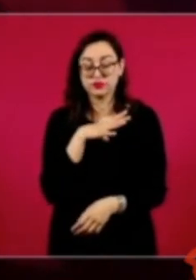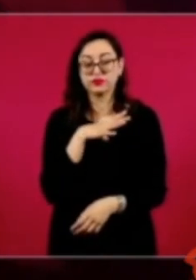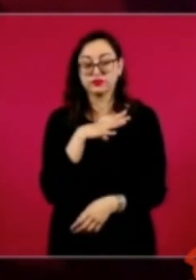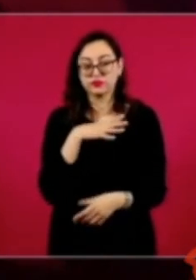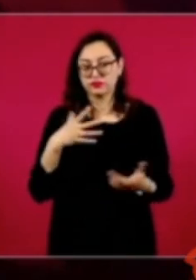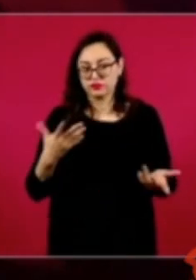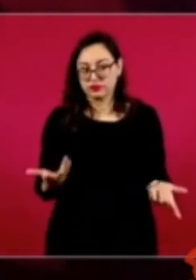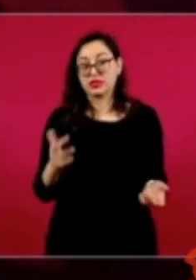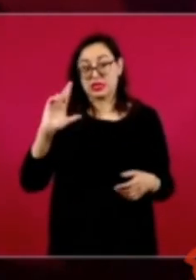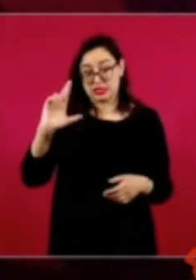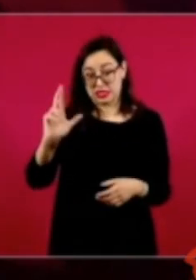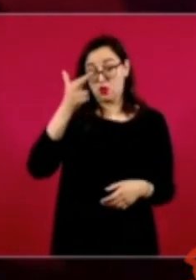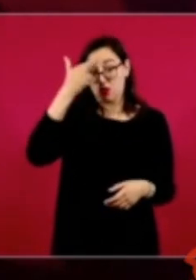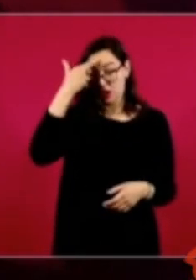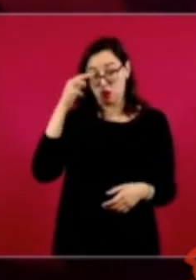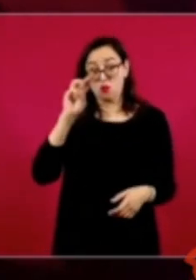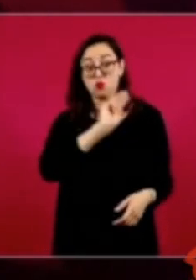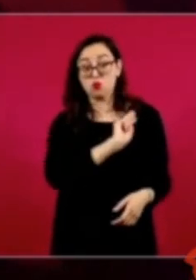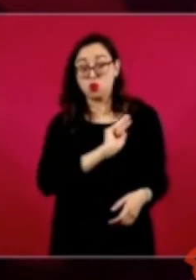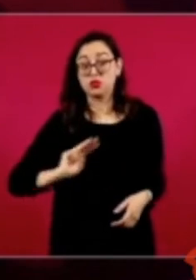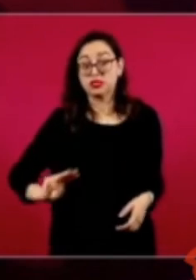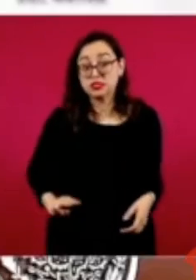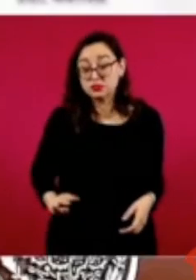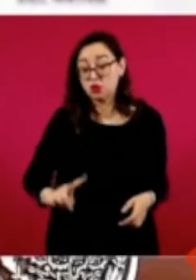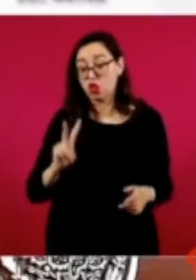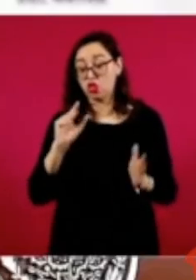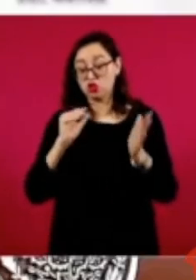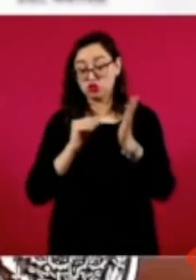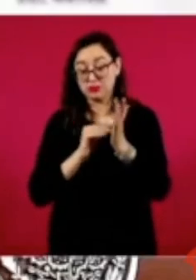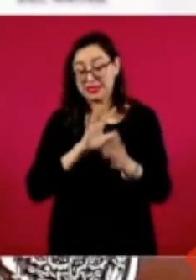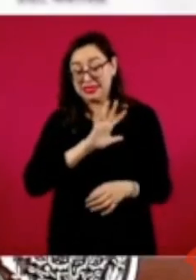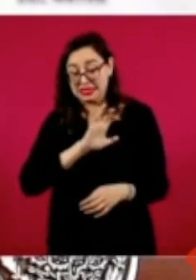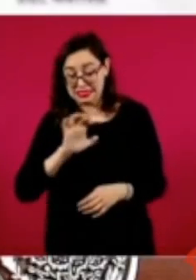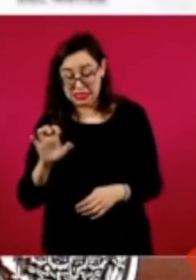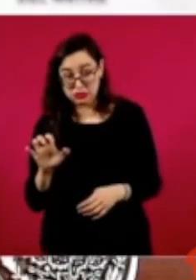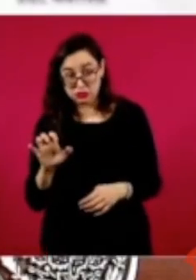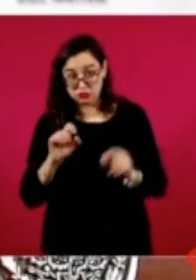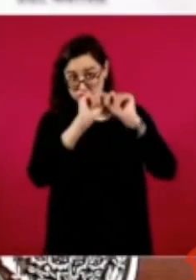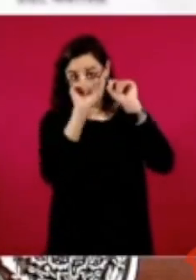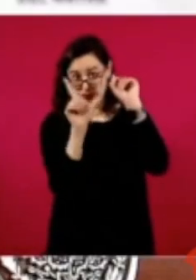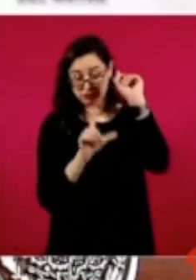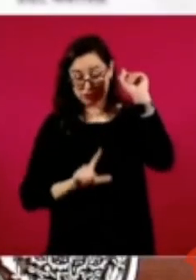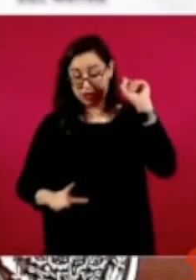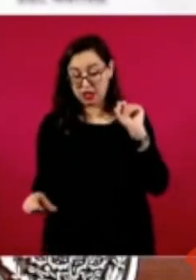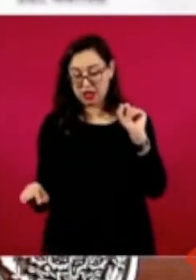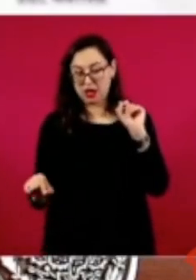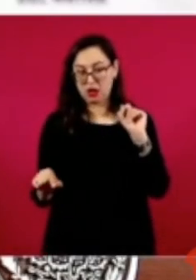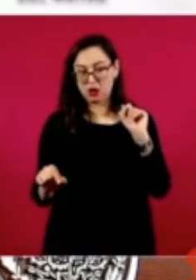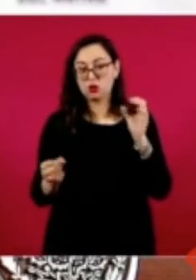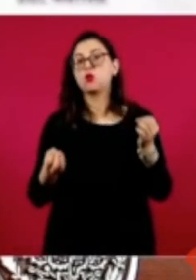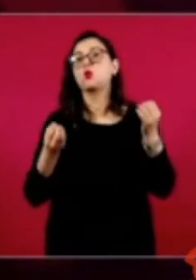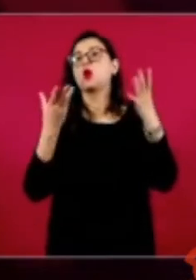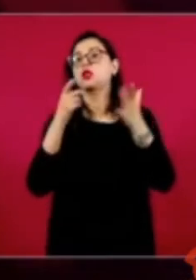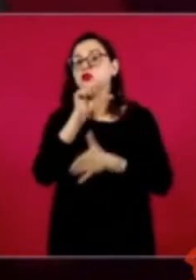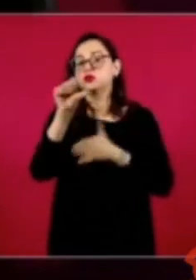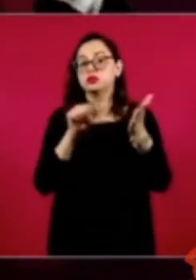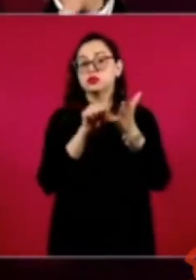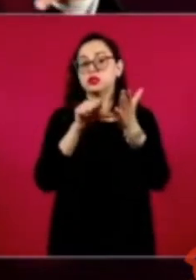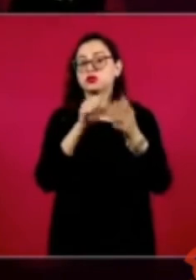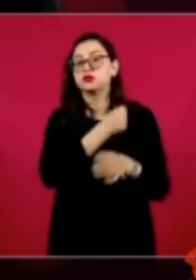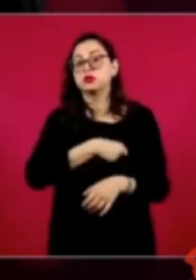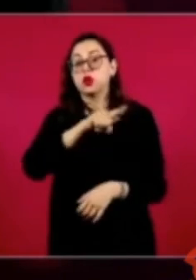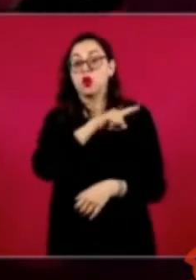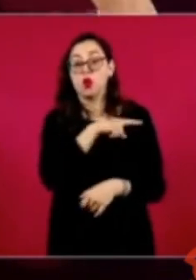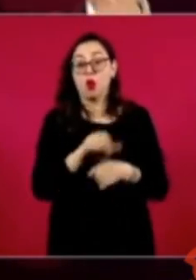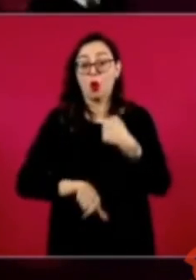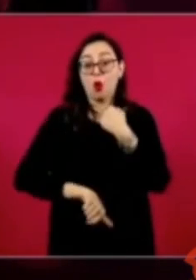cerca de 2.500 municipios y aquí estamos hablando de 11,000 centros de salud. Quiere decir que